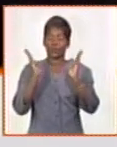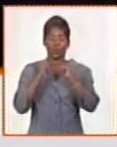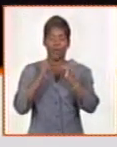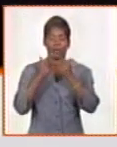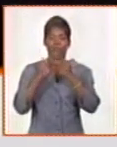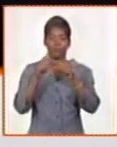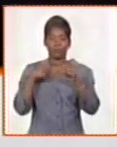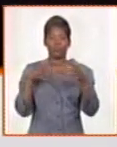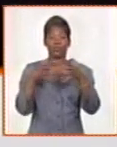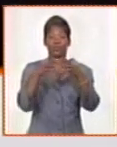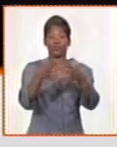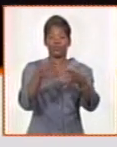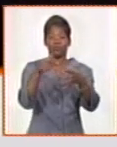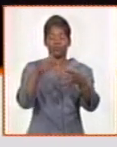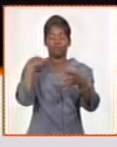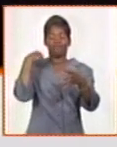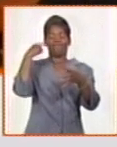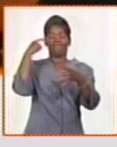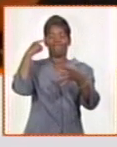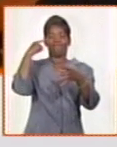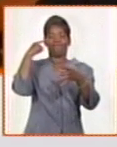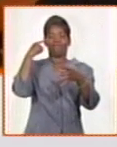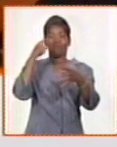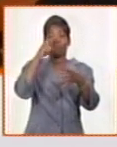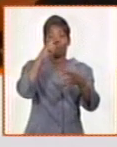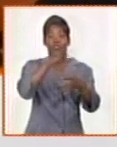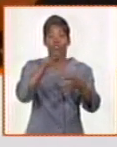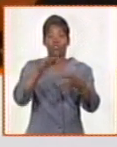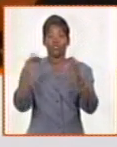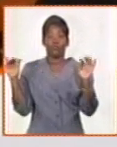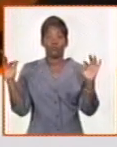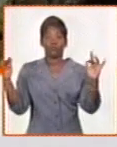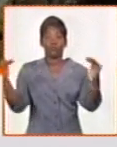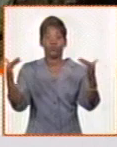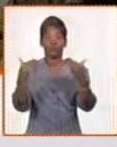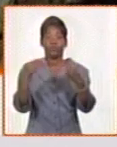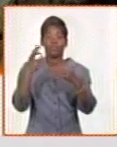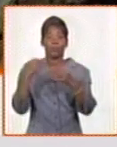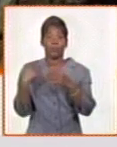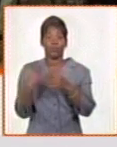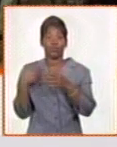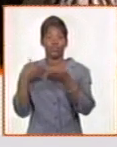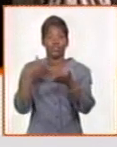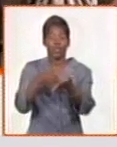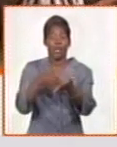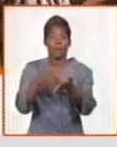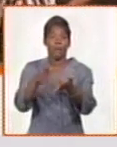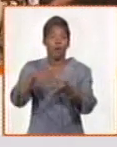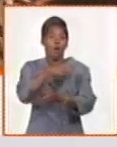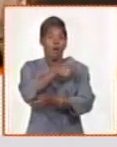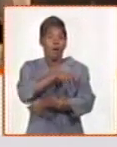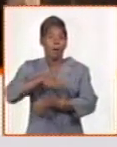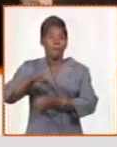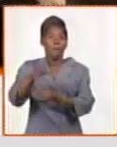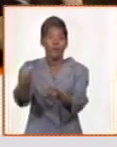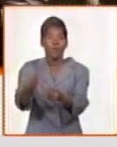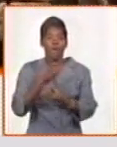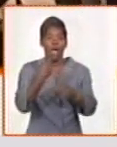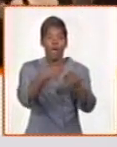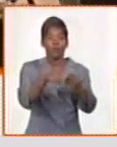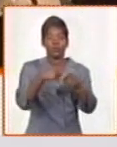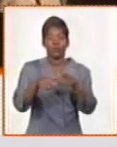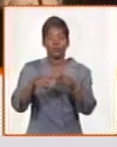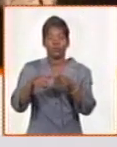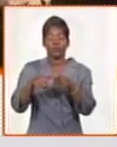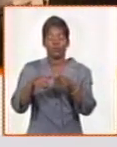experiencia de Cremata, llegaban y la gente quería brindarle algo, y no tenían que brindarle. El ciclón acabó con las